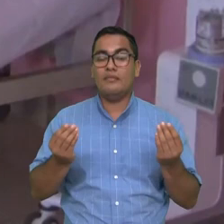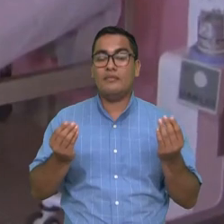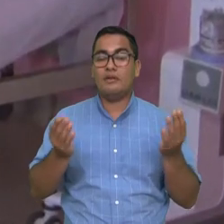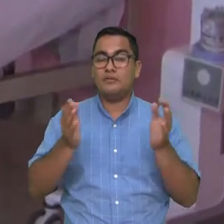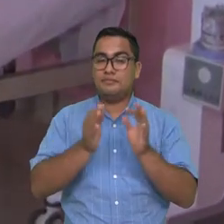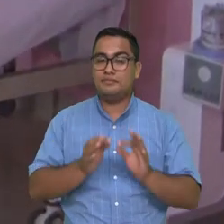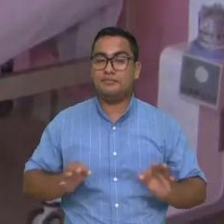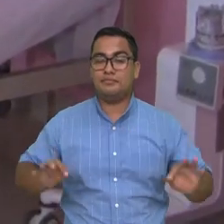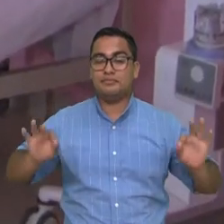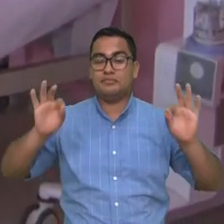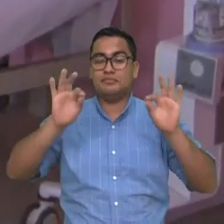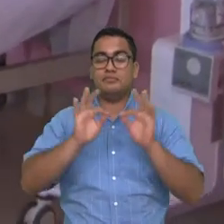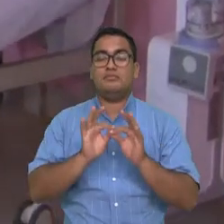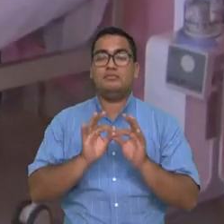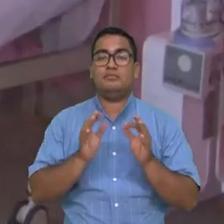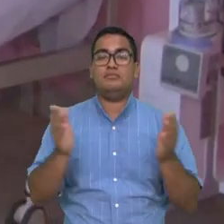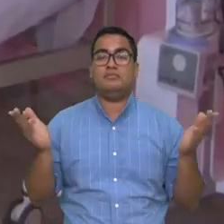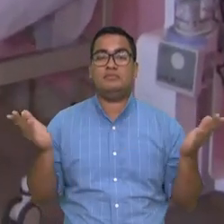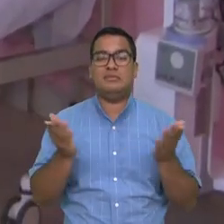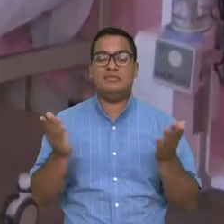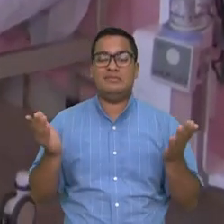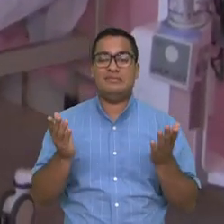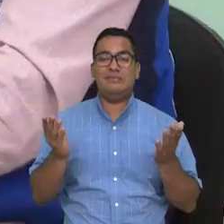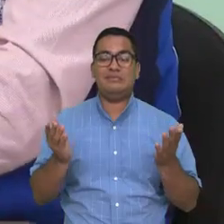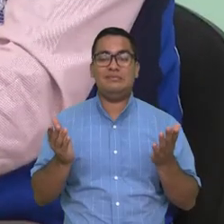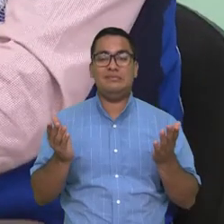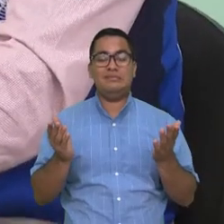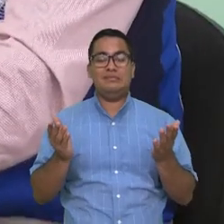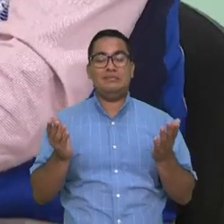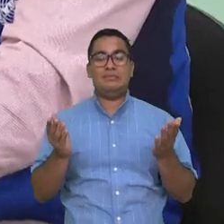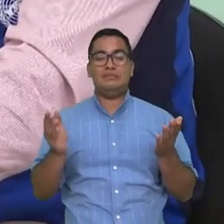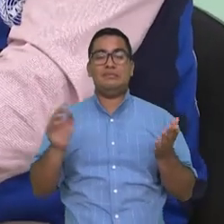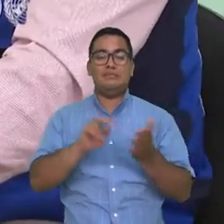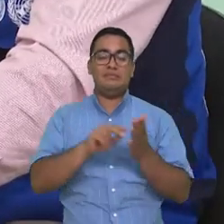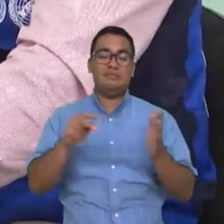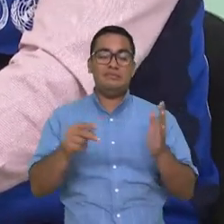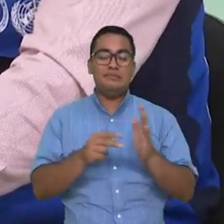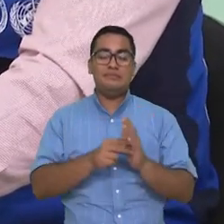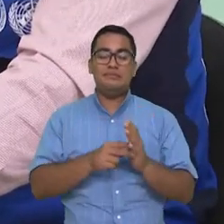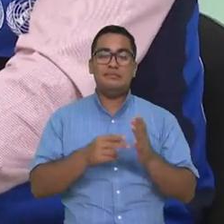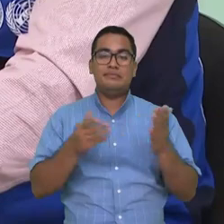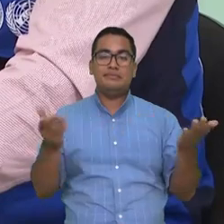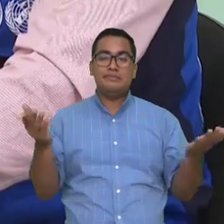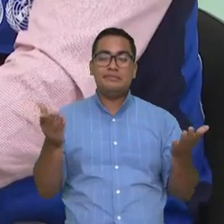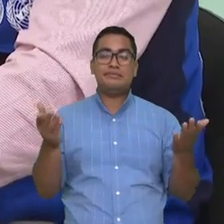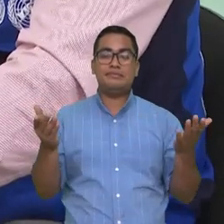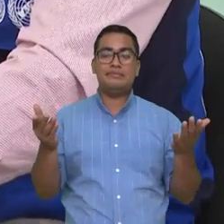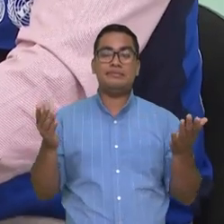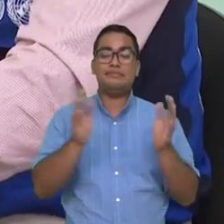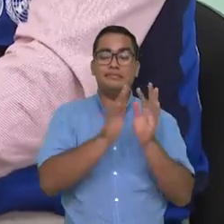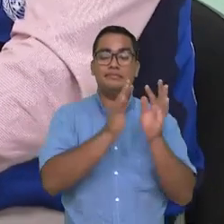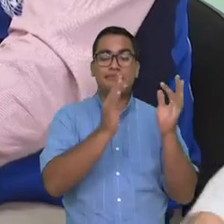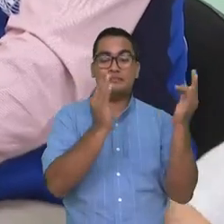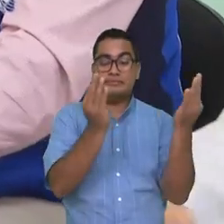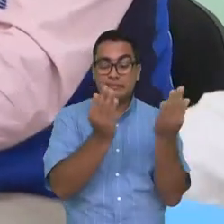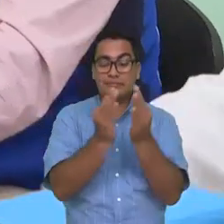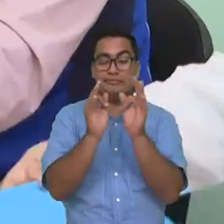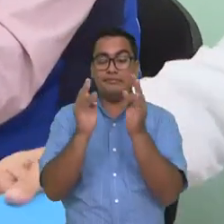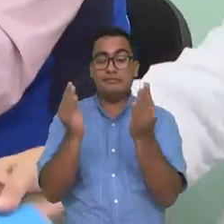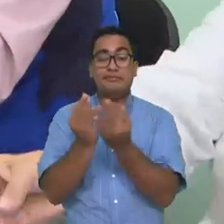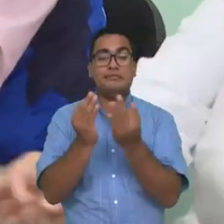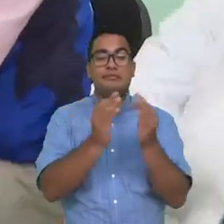última línea de enfrentamiento. La primera línea es a nivel de las familias, a nivel de